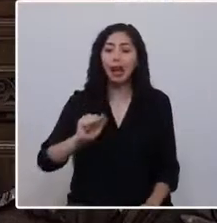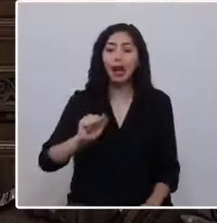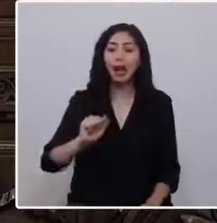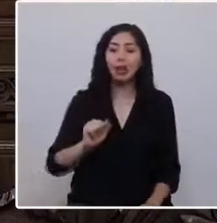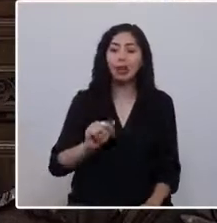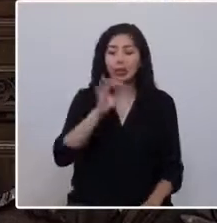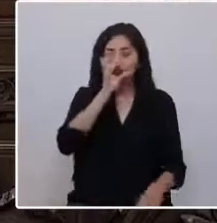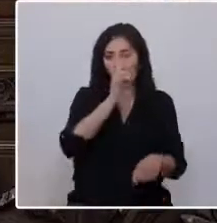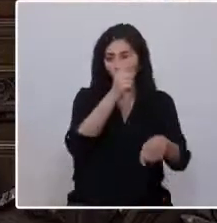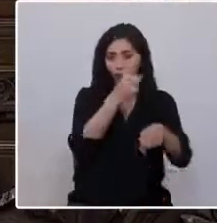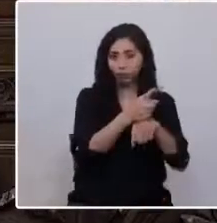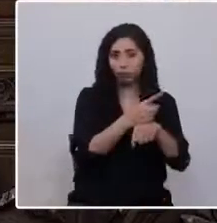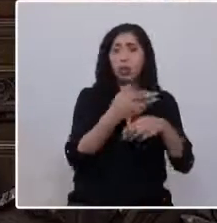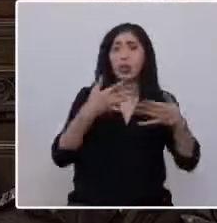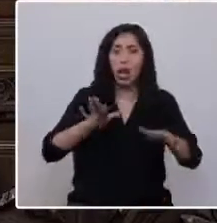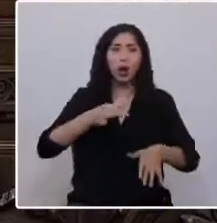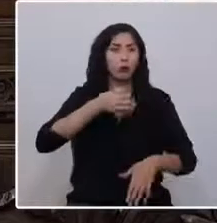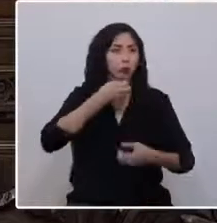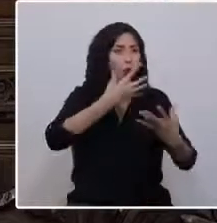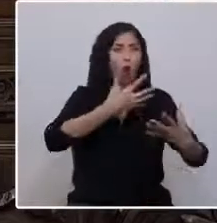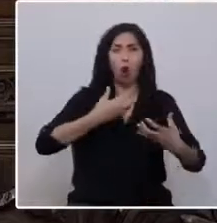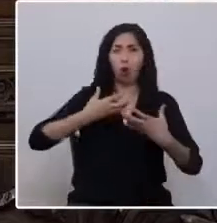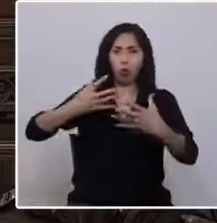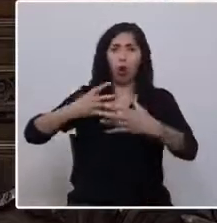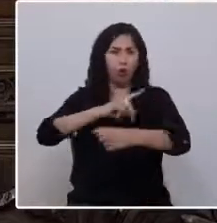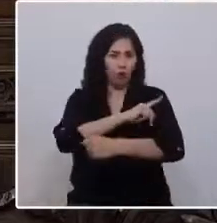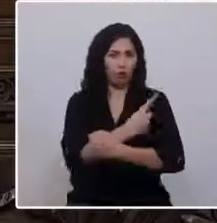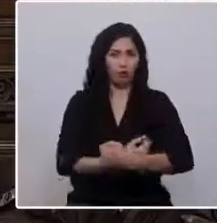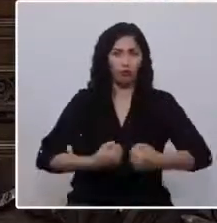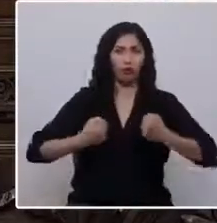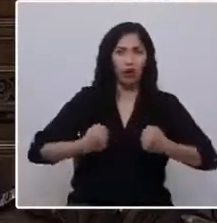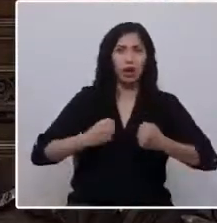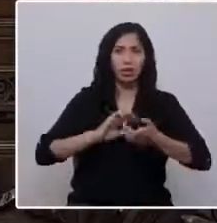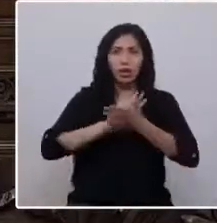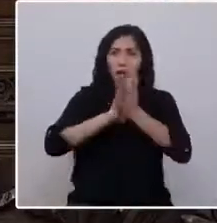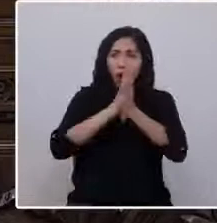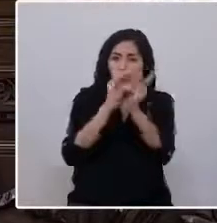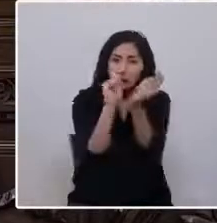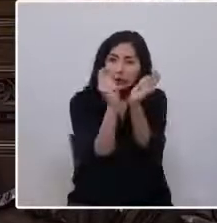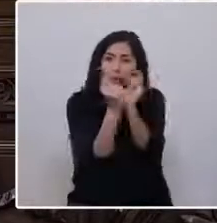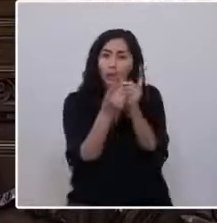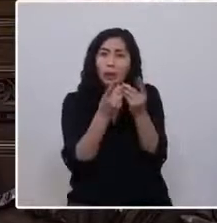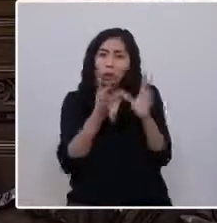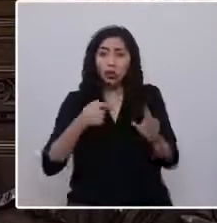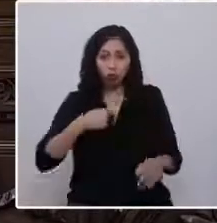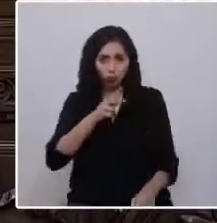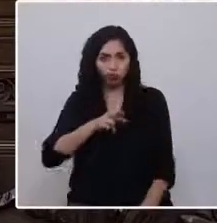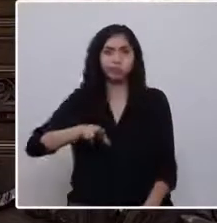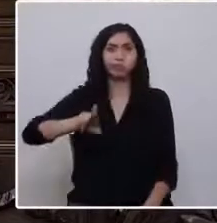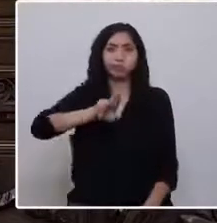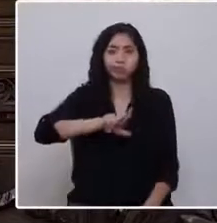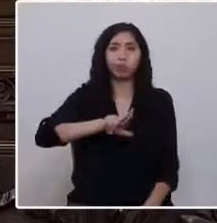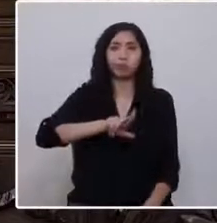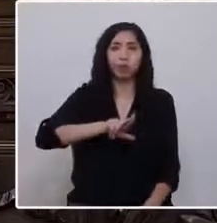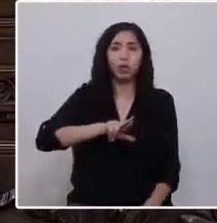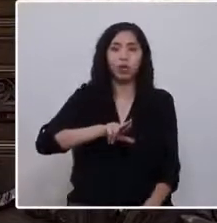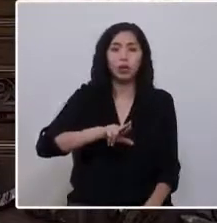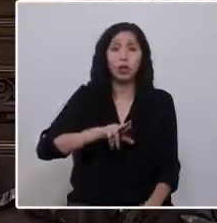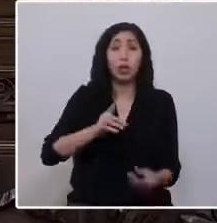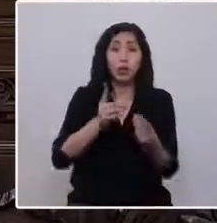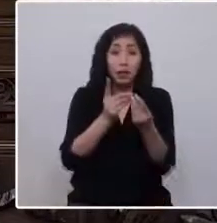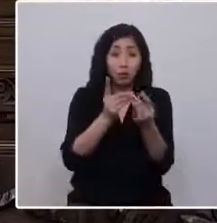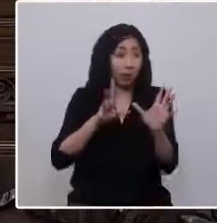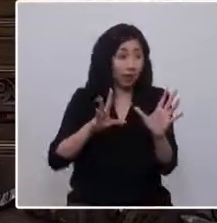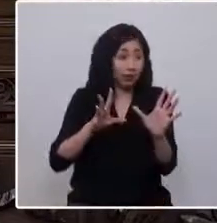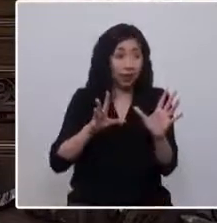gritado con fuerza y convicción durante toda la transición democrática y lo vuelvo a repetir ninguna democracia se